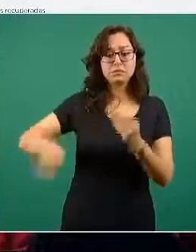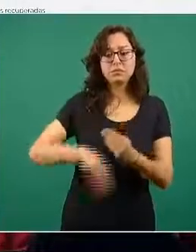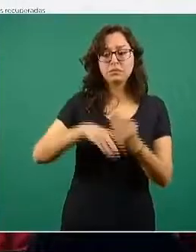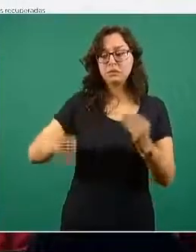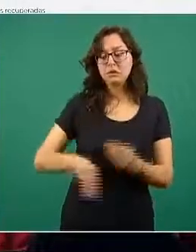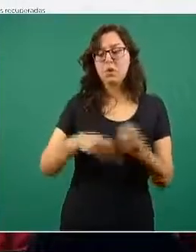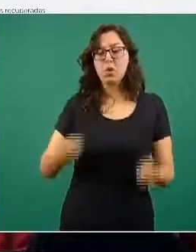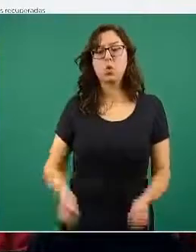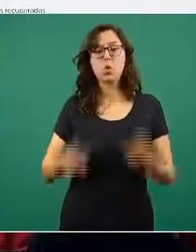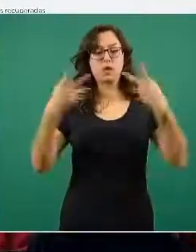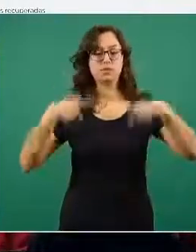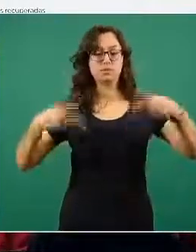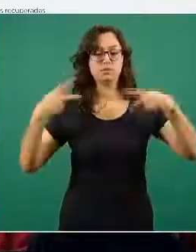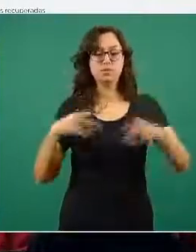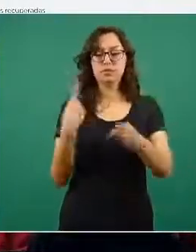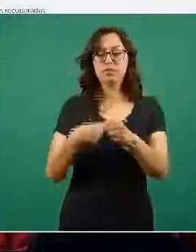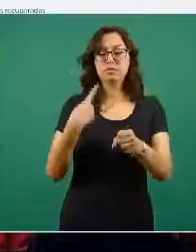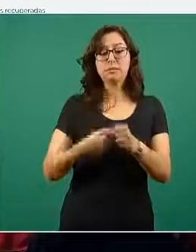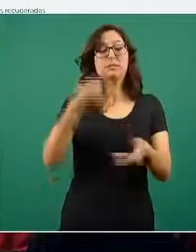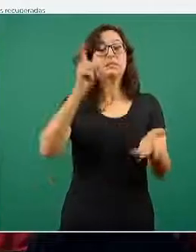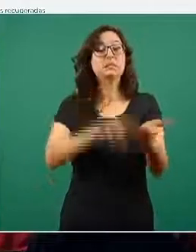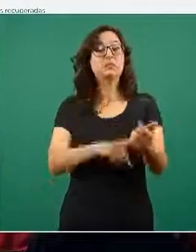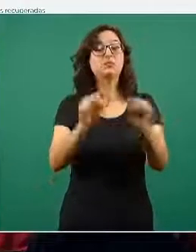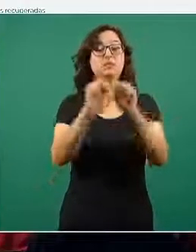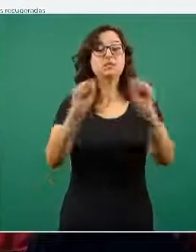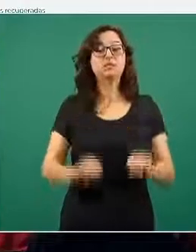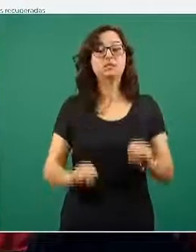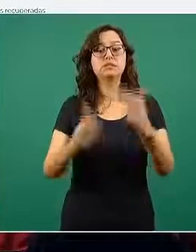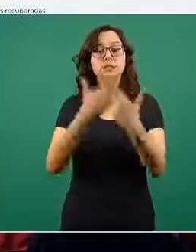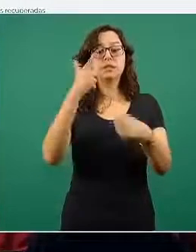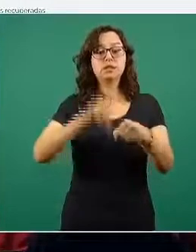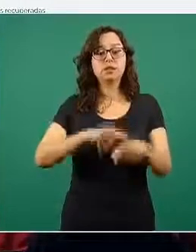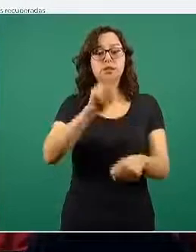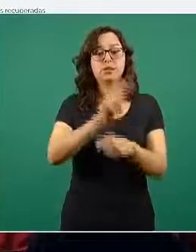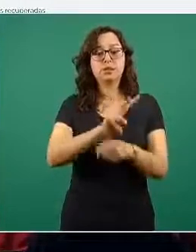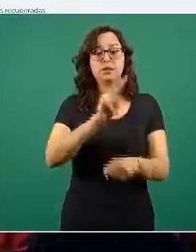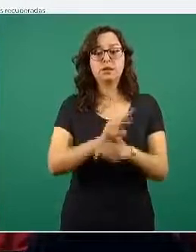estiman dentro del Sistema Nacional de Vigilancia Epidemiológica, es un total de